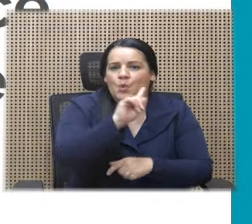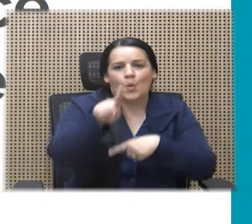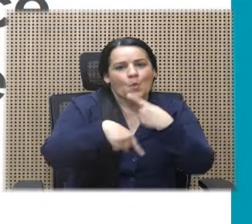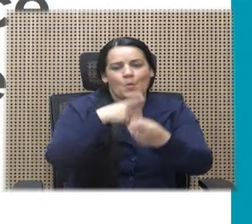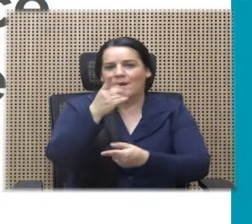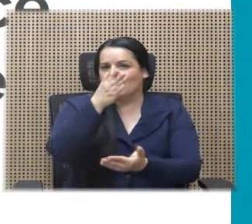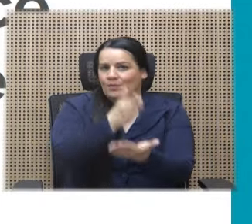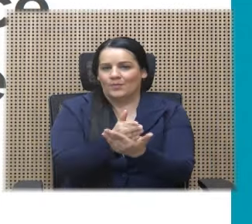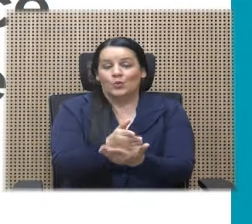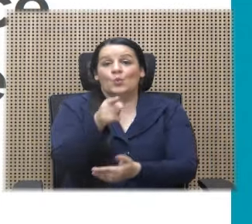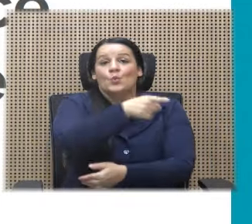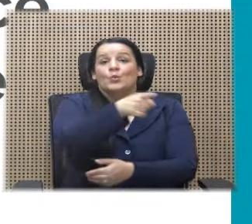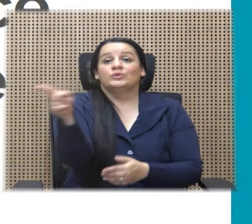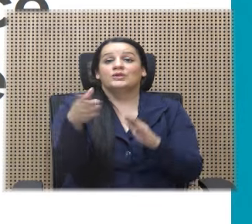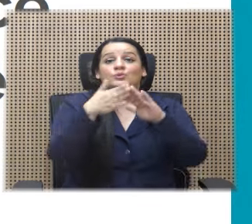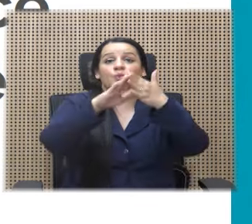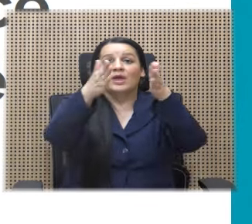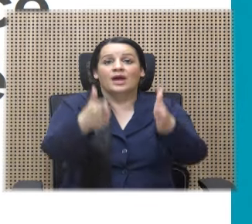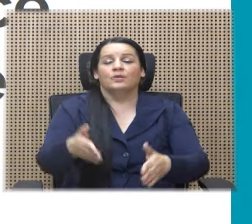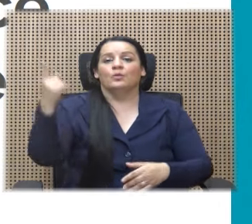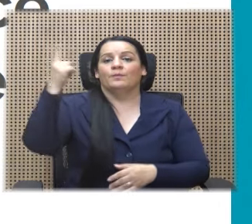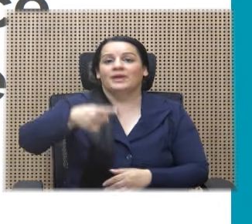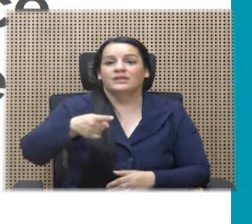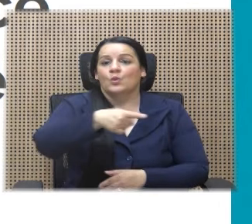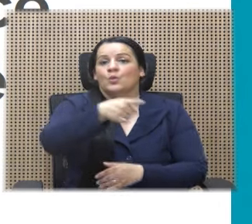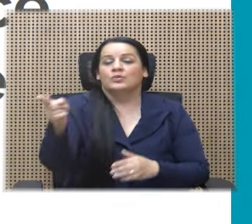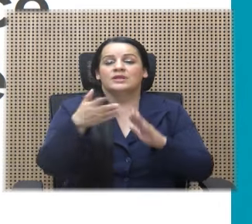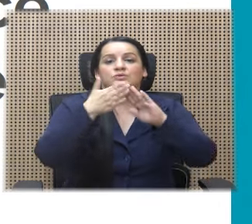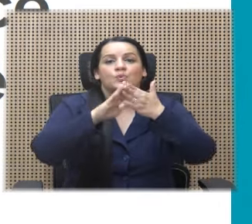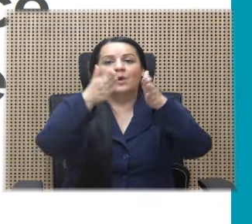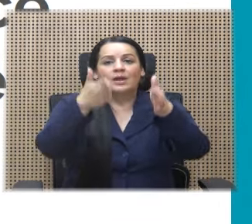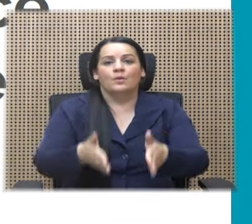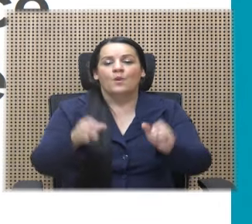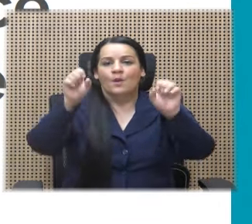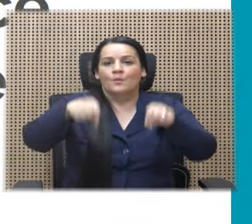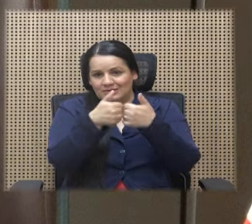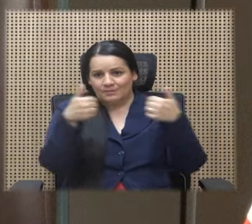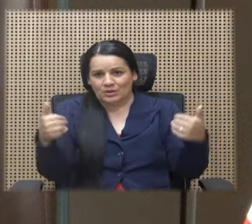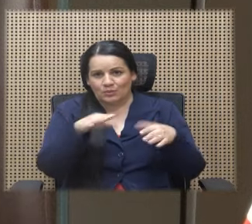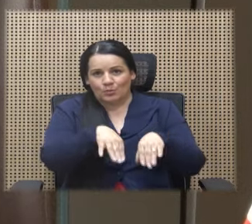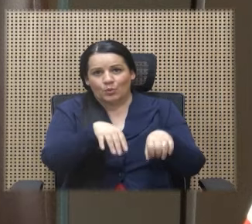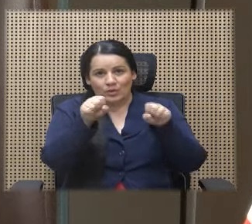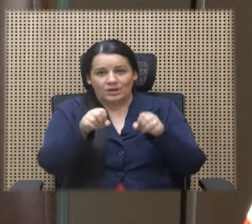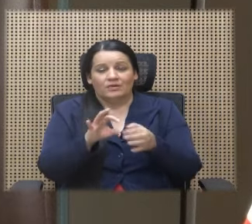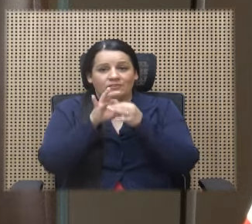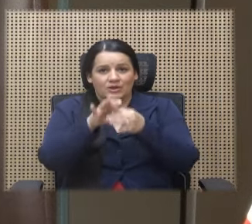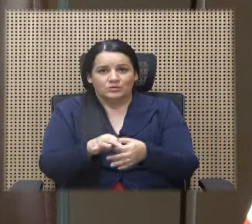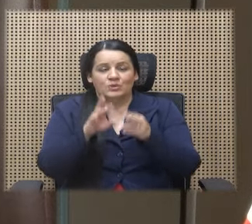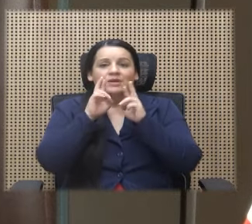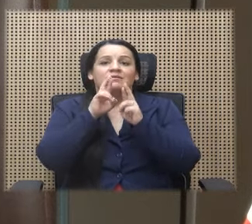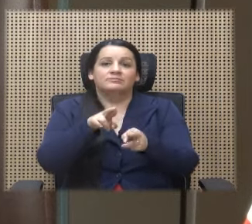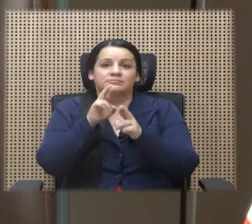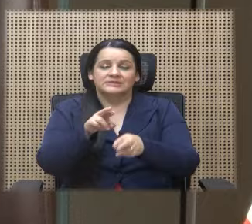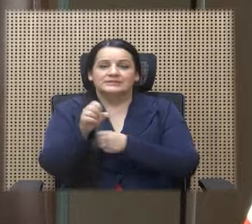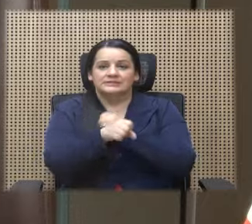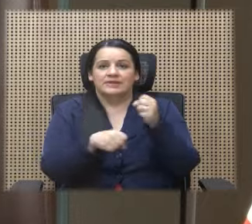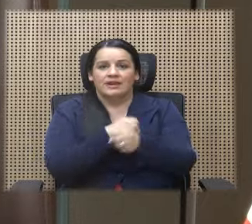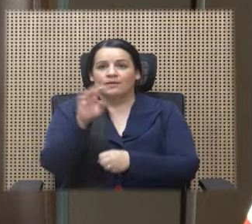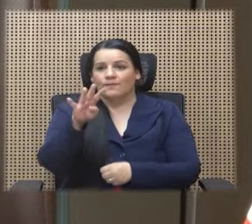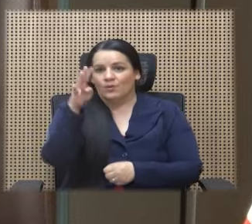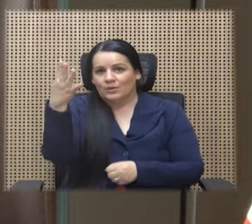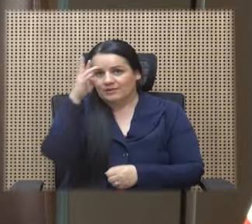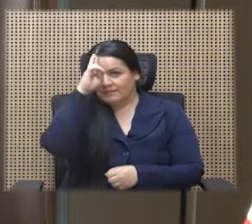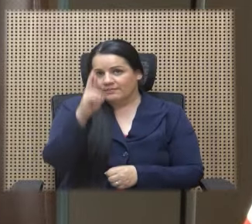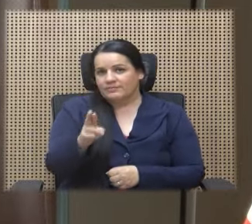usted ciudadano manda y usted ciudadano puede decir basta Ya el diputado de Nueva República Fabricio